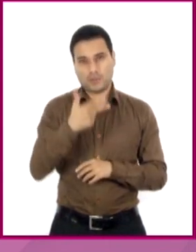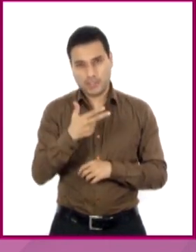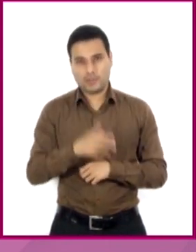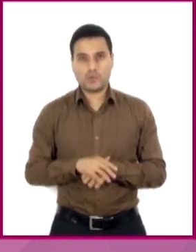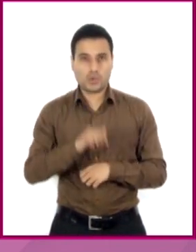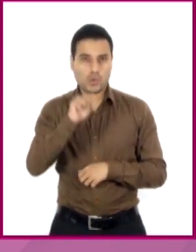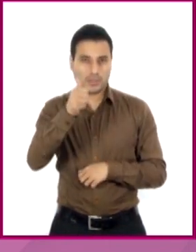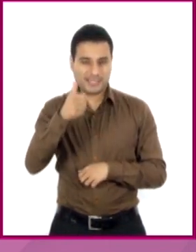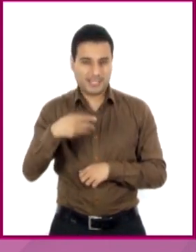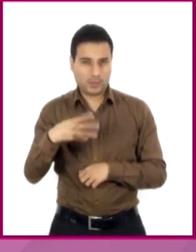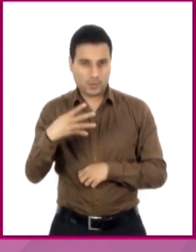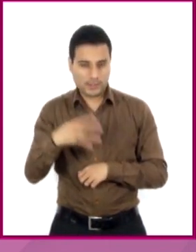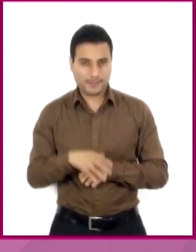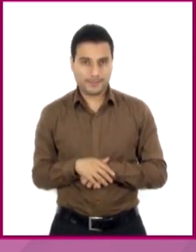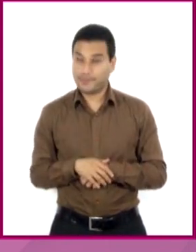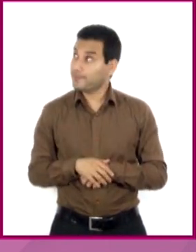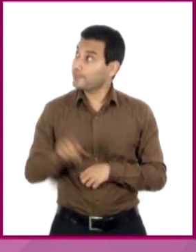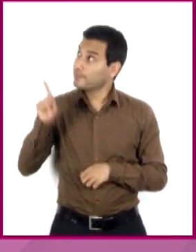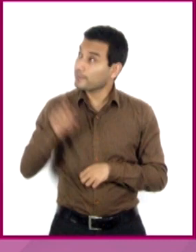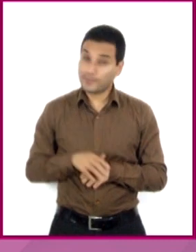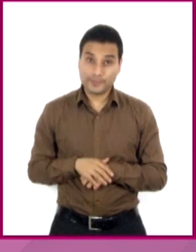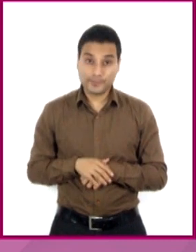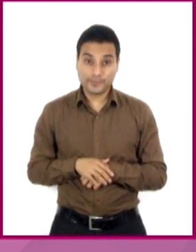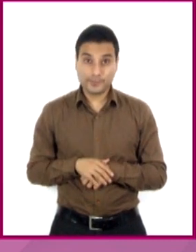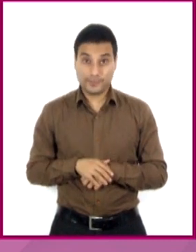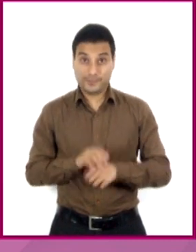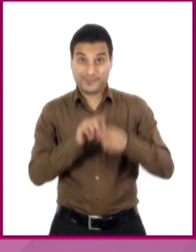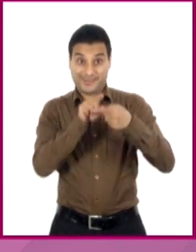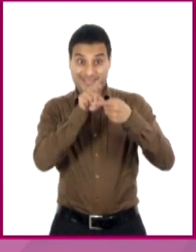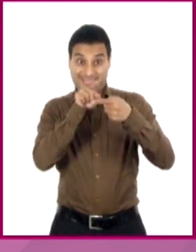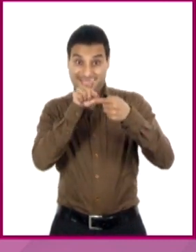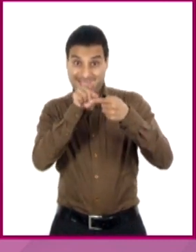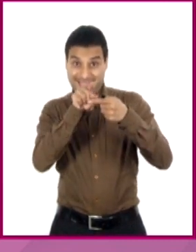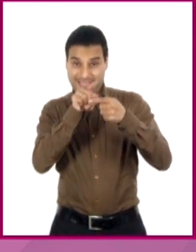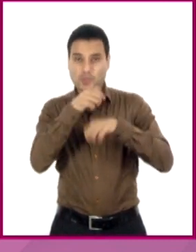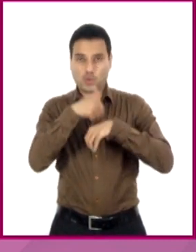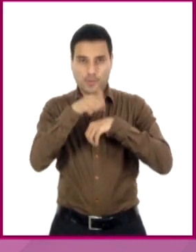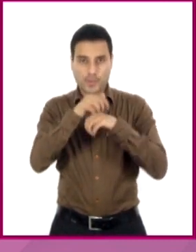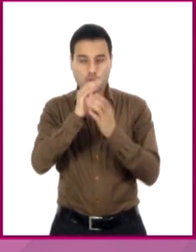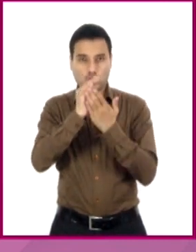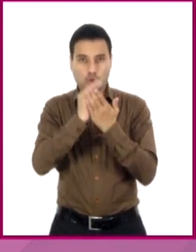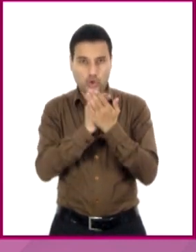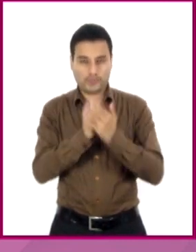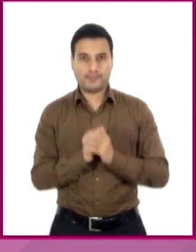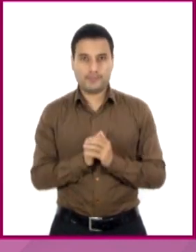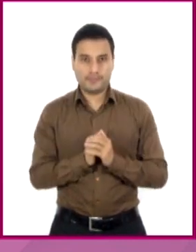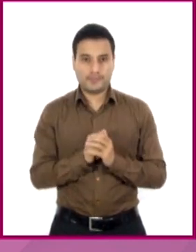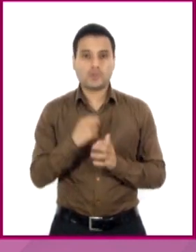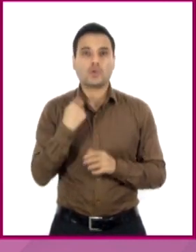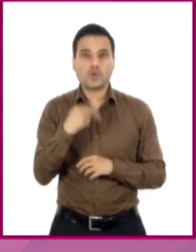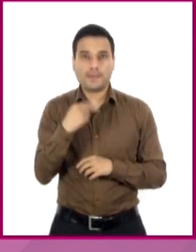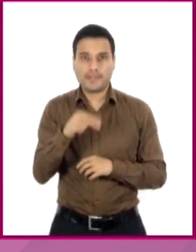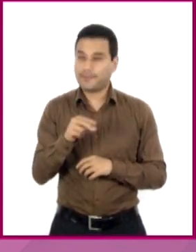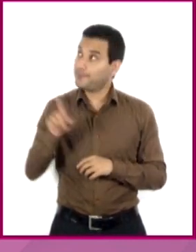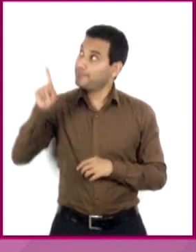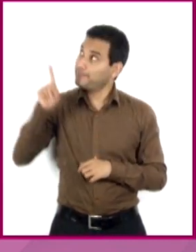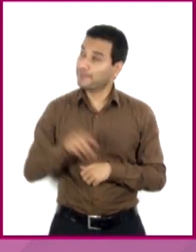y 11/14, sus numeradores son menores que sus denominadores, así que se trata de fracciones